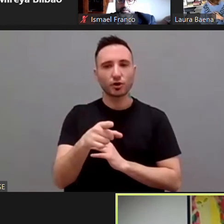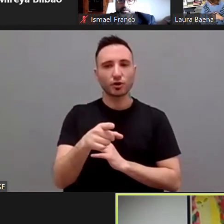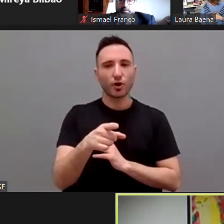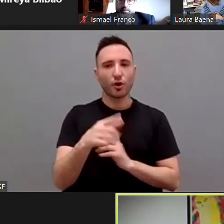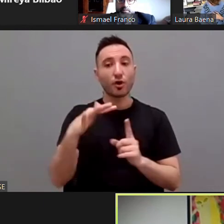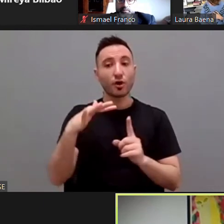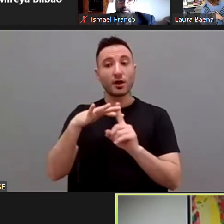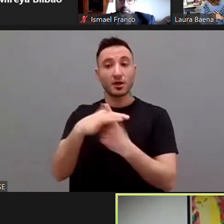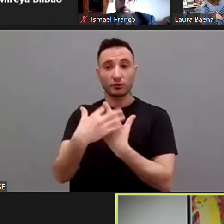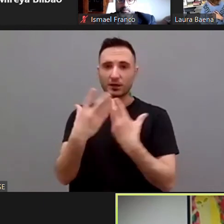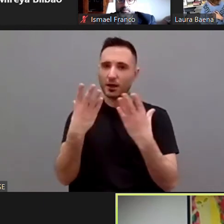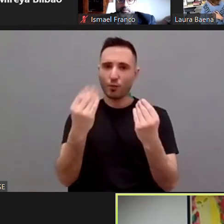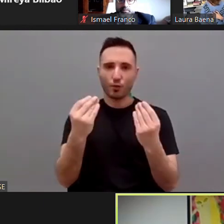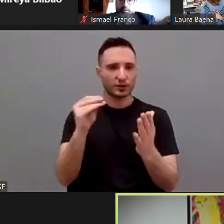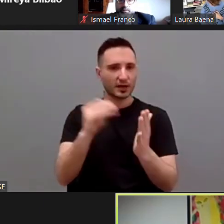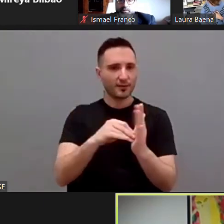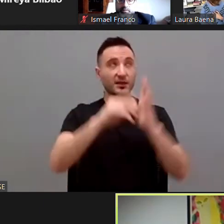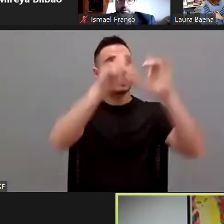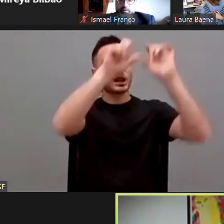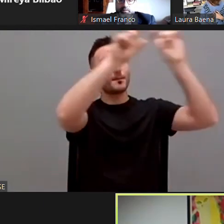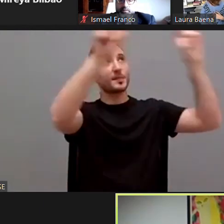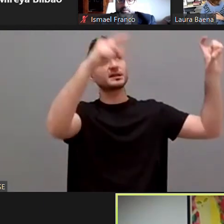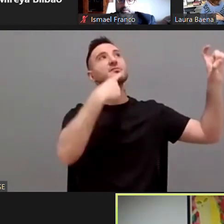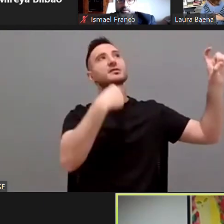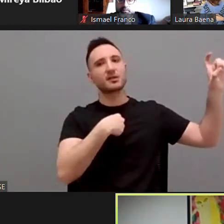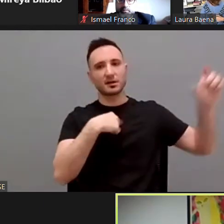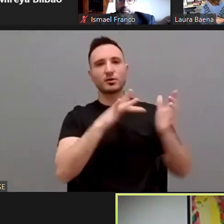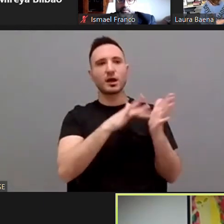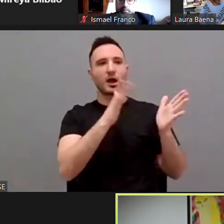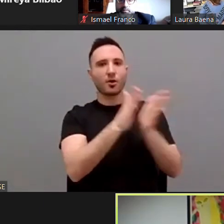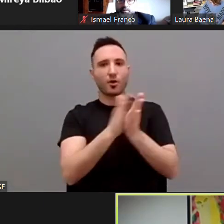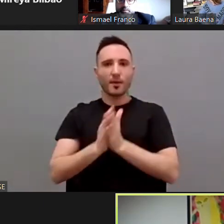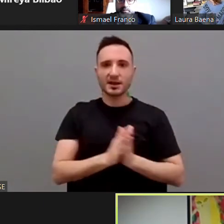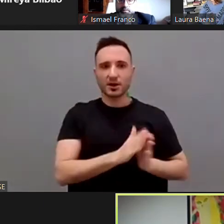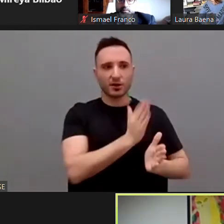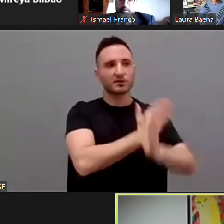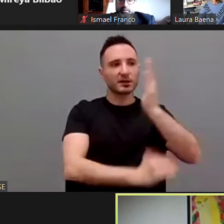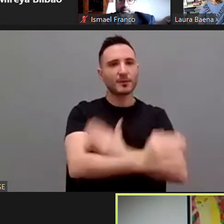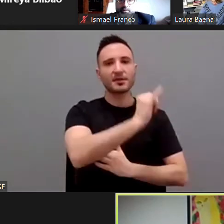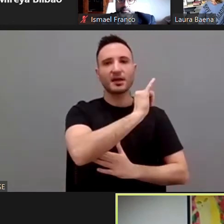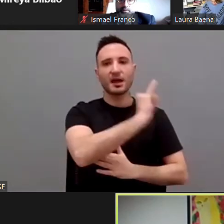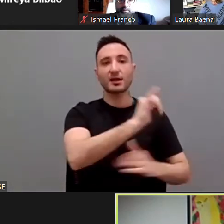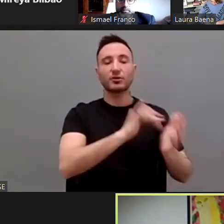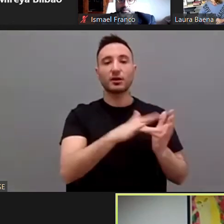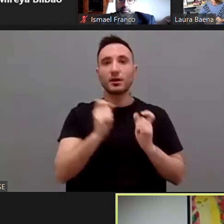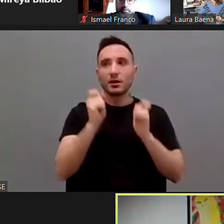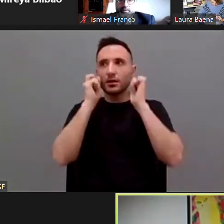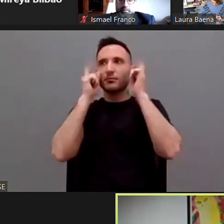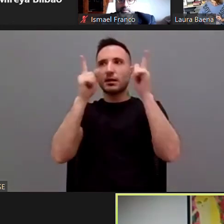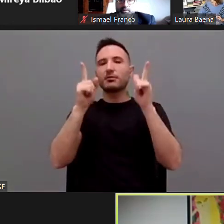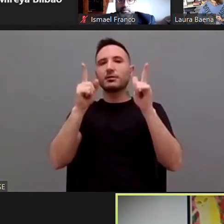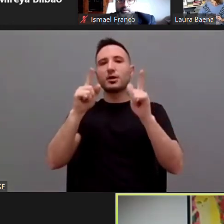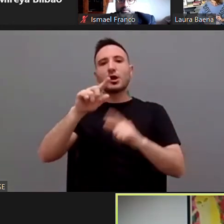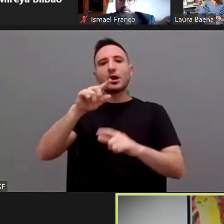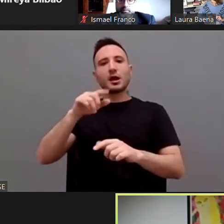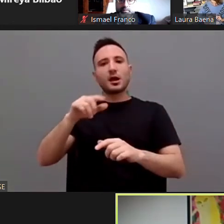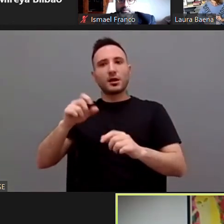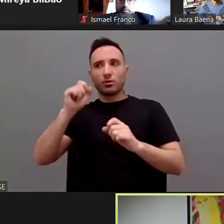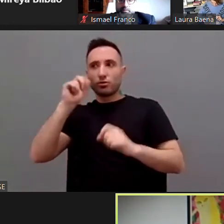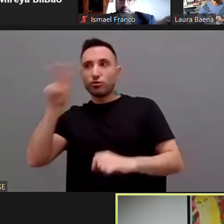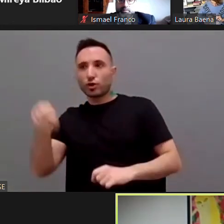circunstancias que nos ponen de manifiesto las empresas, ¿no? Cuando tienen compañeros con discapacidad que a lo mejor se han tenido que levantar 2 horas antes